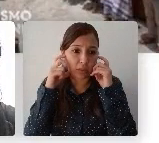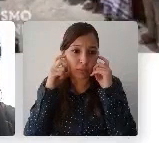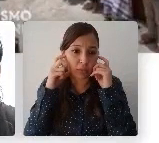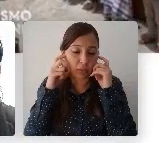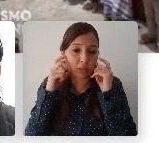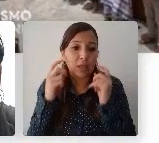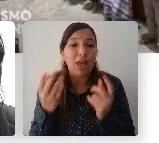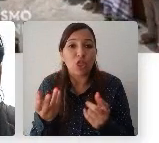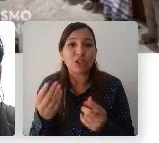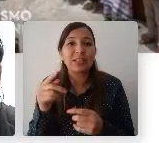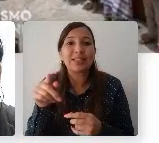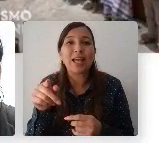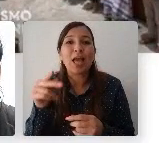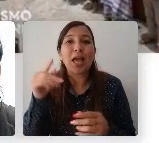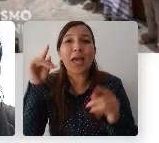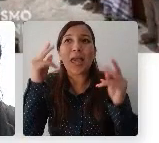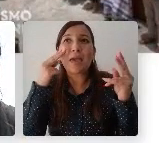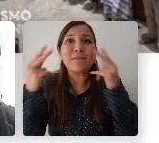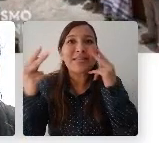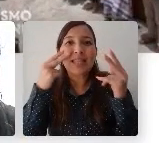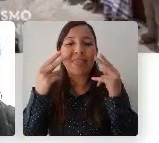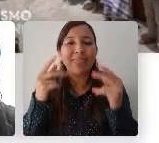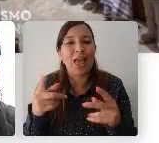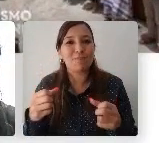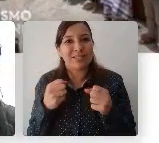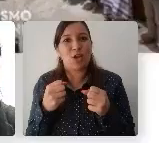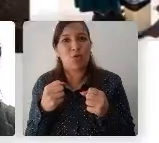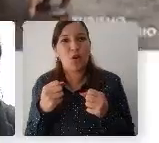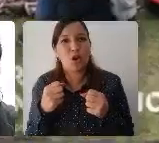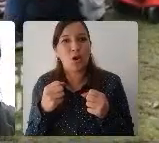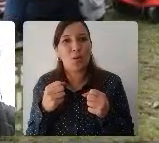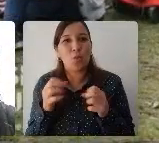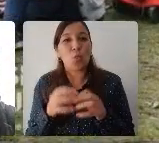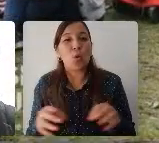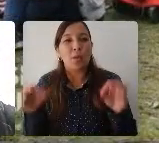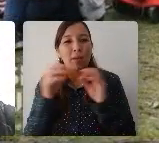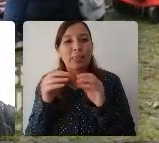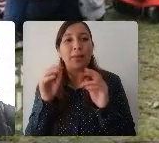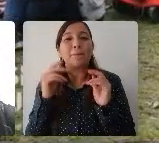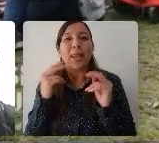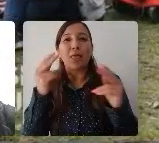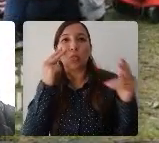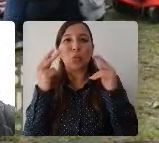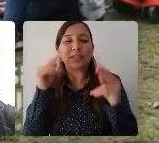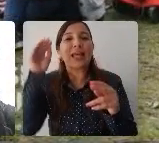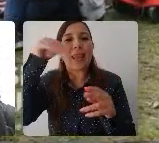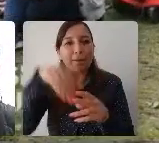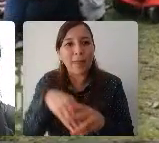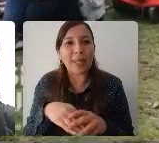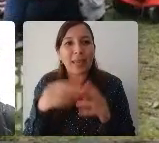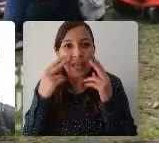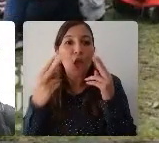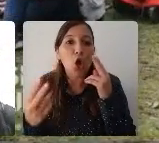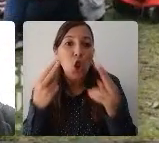pues, desde ya es un destino nuevamente, como les comento, para que los tengan en cuenta y desde